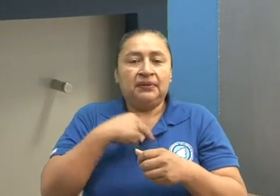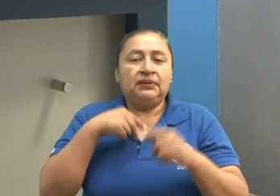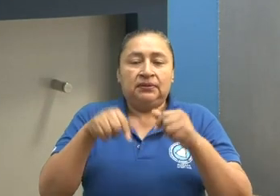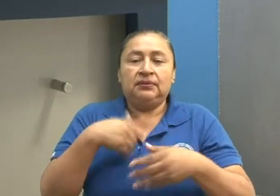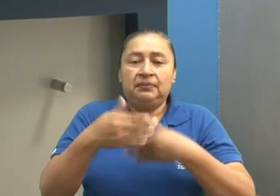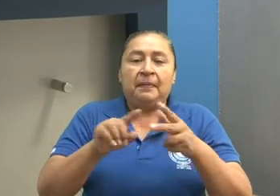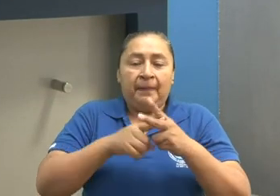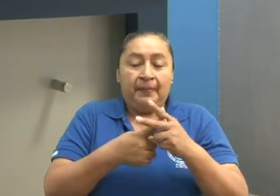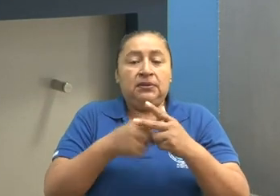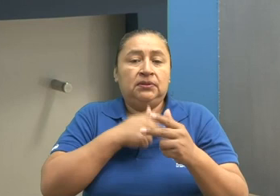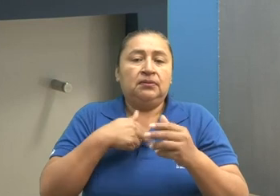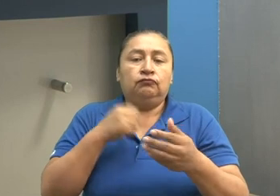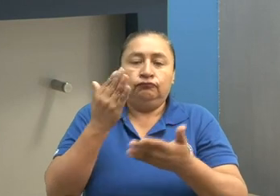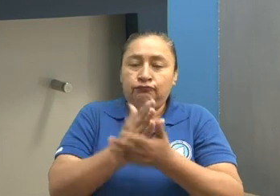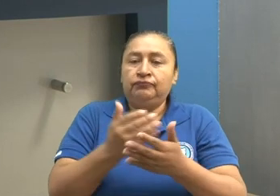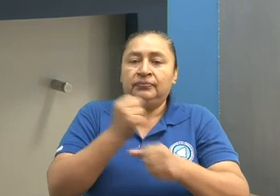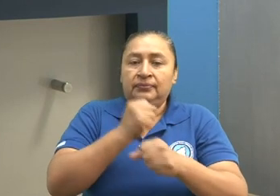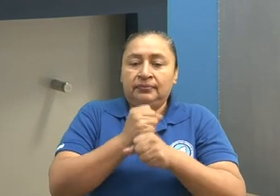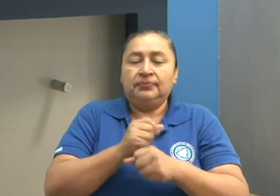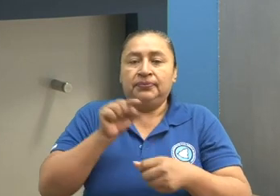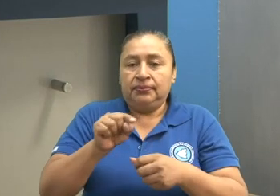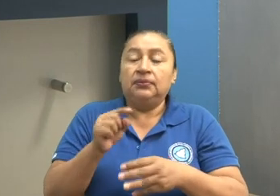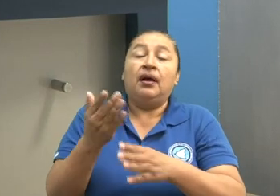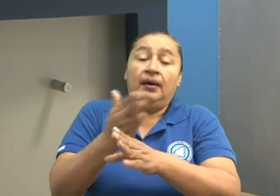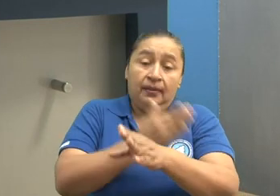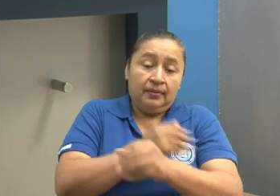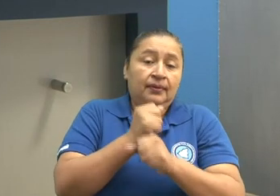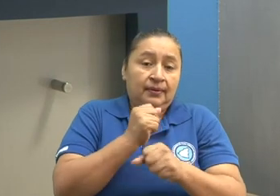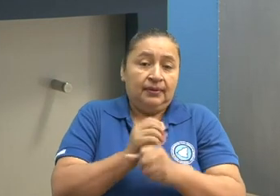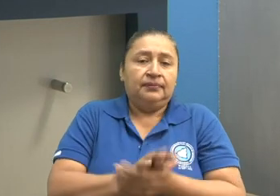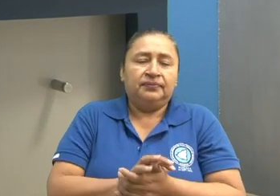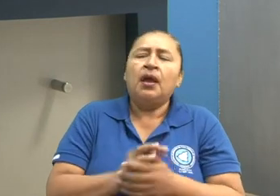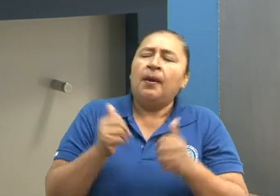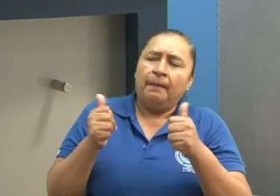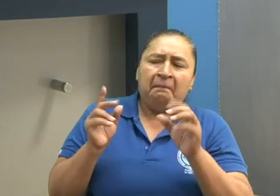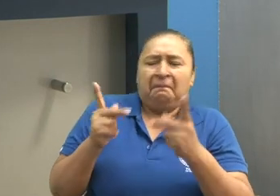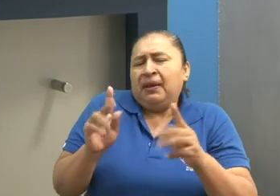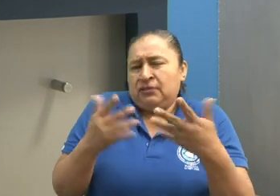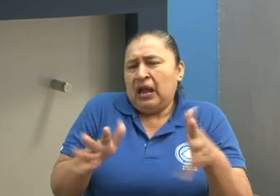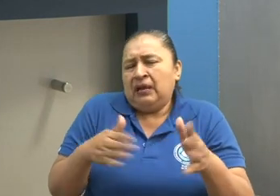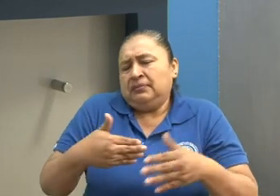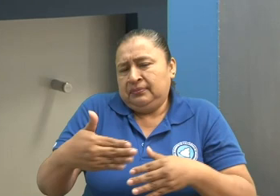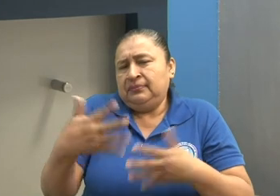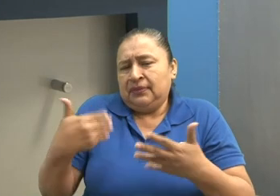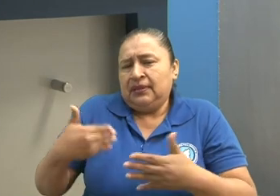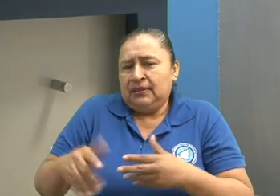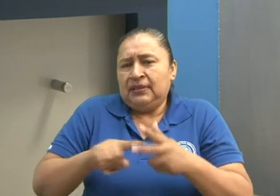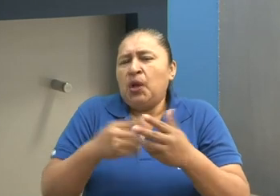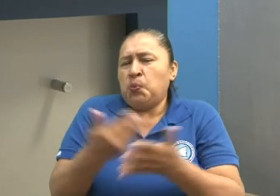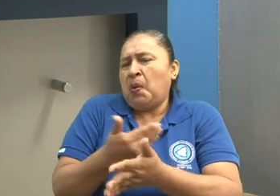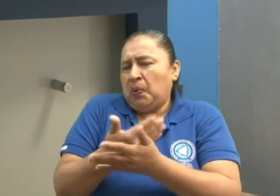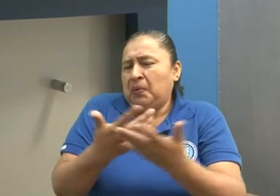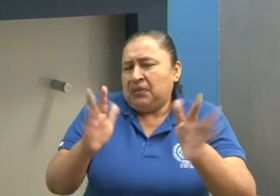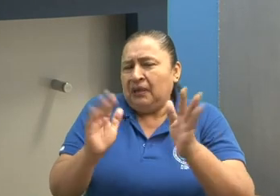empezaron a legislar. ¿Oíste? Estaban aquí desde antes. Pero oficialmente, pues, ya tienen, están nuevones